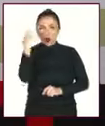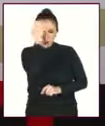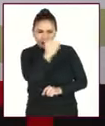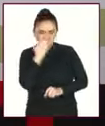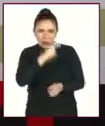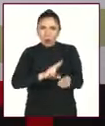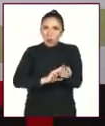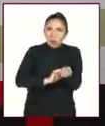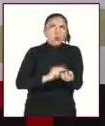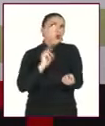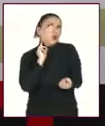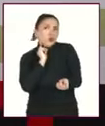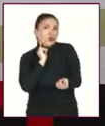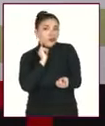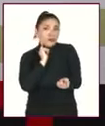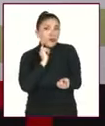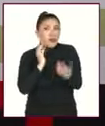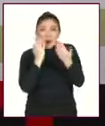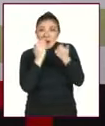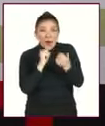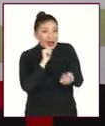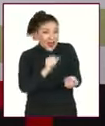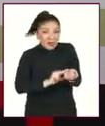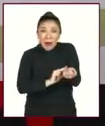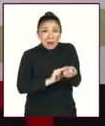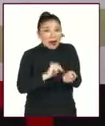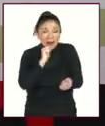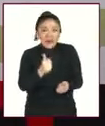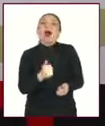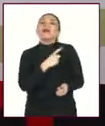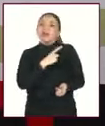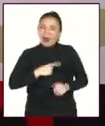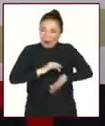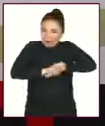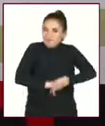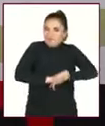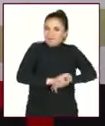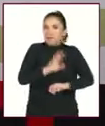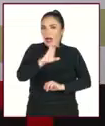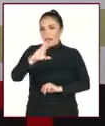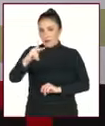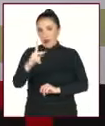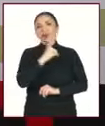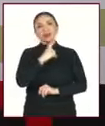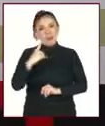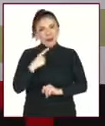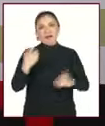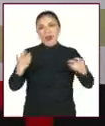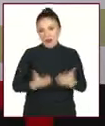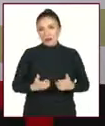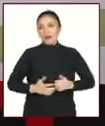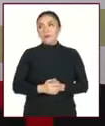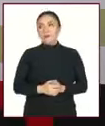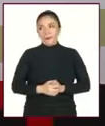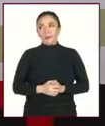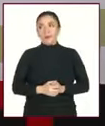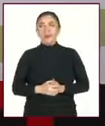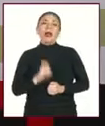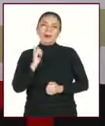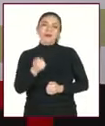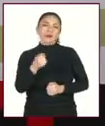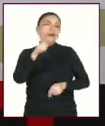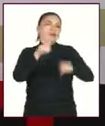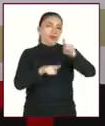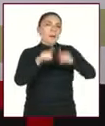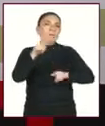pulso. Si ya no tiene pulso, entonces iniciamos el RCP. Entonces ahí varía